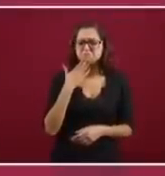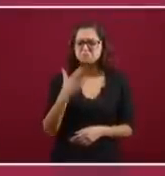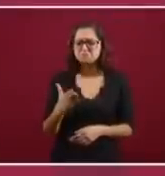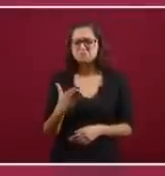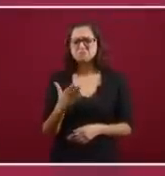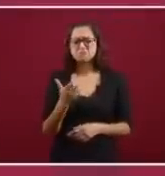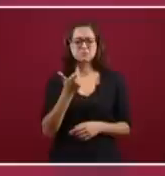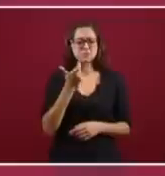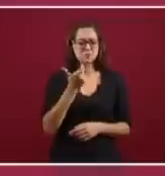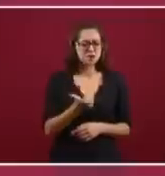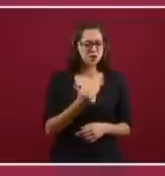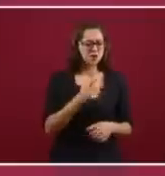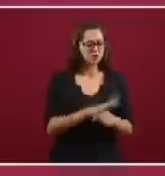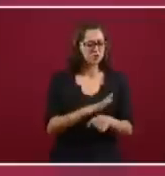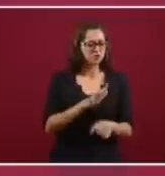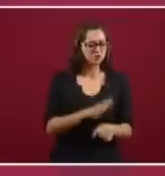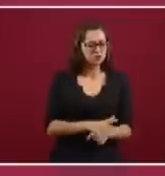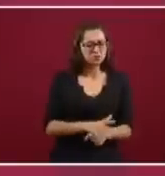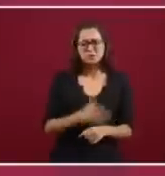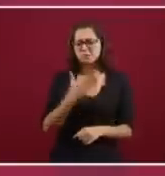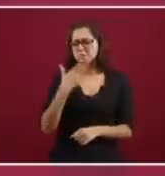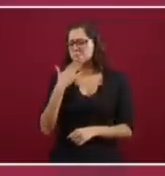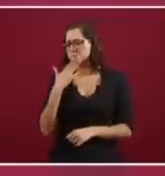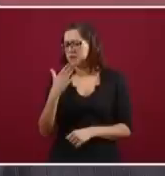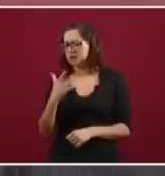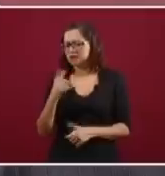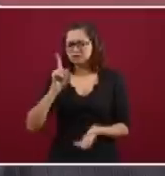material y bienestar del alma.